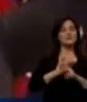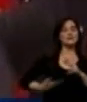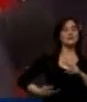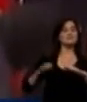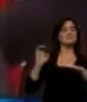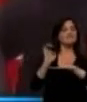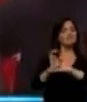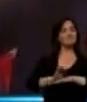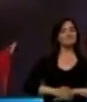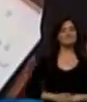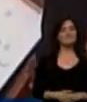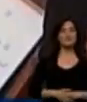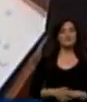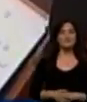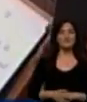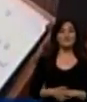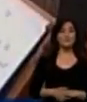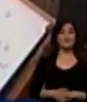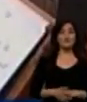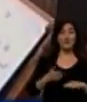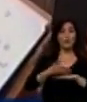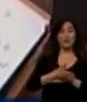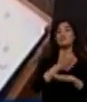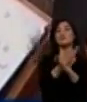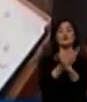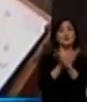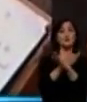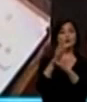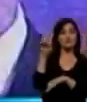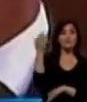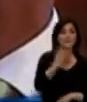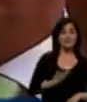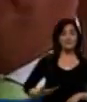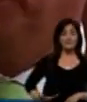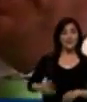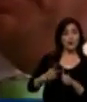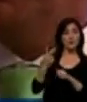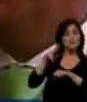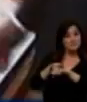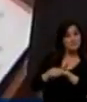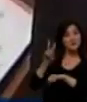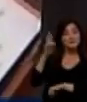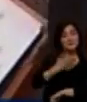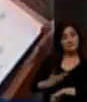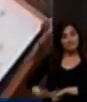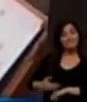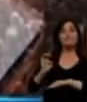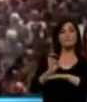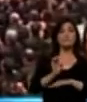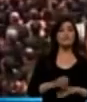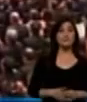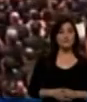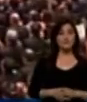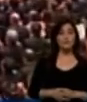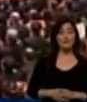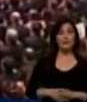presidente constitucional de la República. Luego fue turno de Jorge Glass, su binomio, quien asume por segunda vez consecutiva la vicepresidencia de Ecuador.